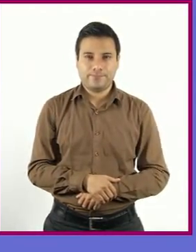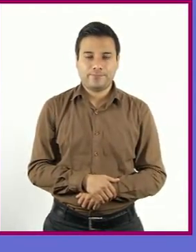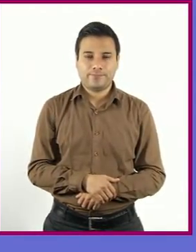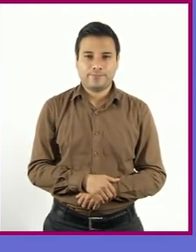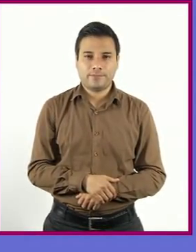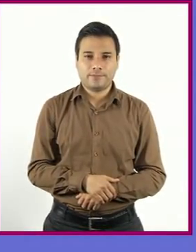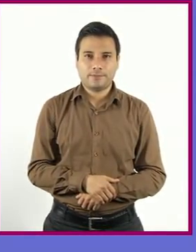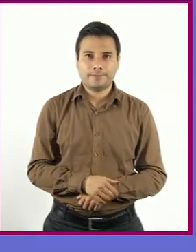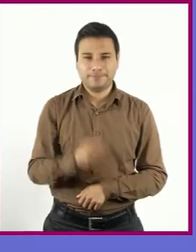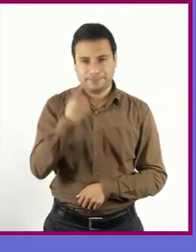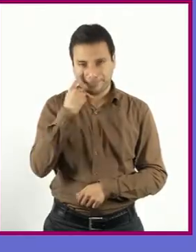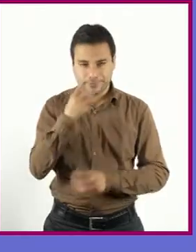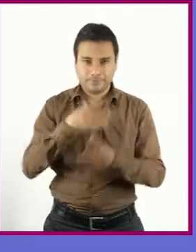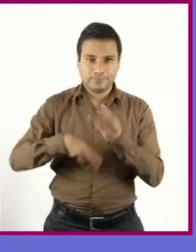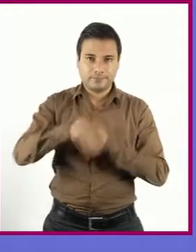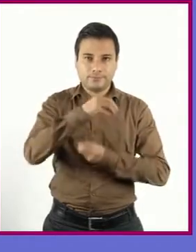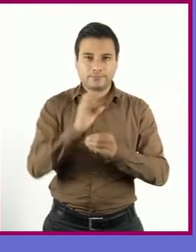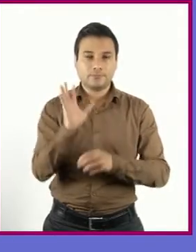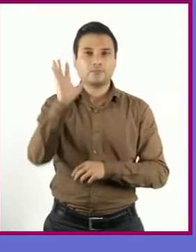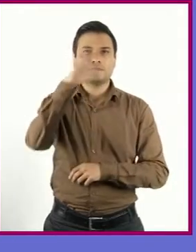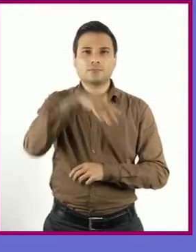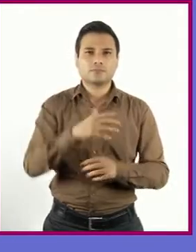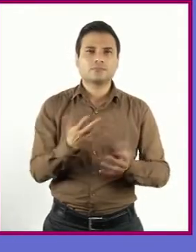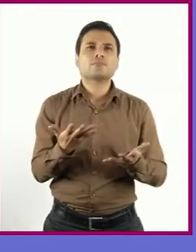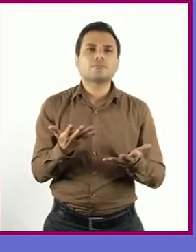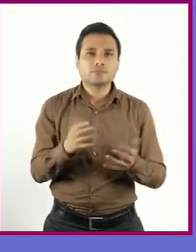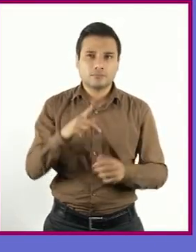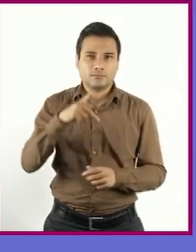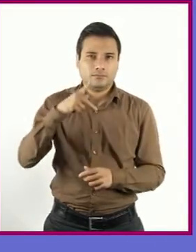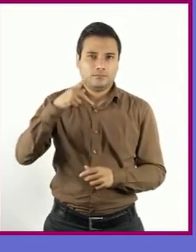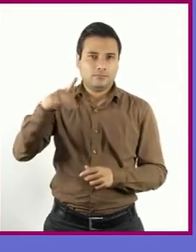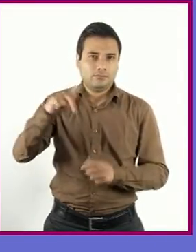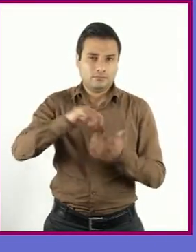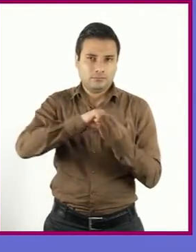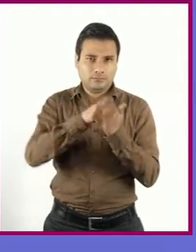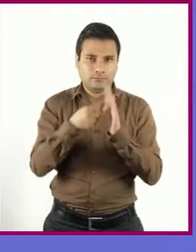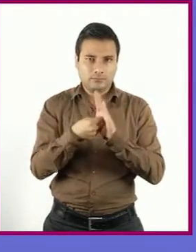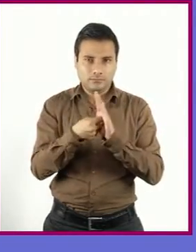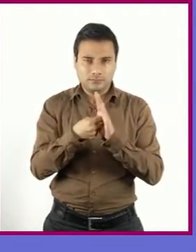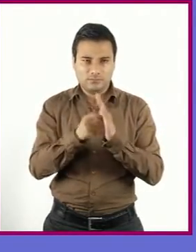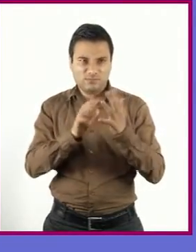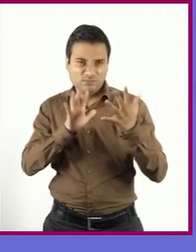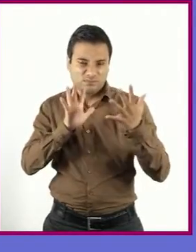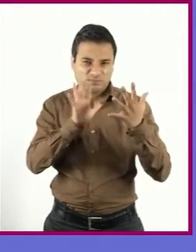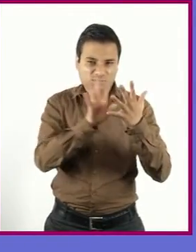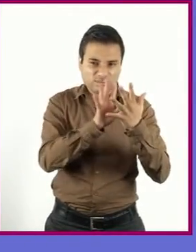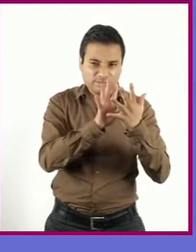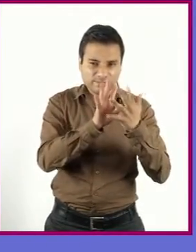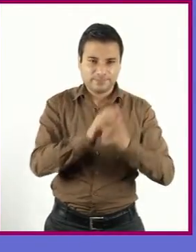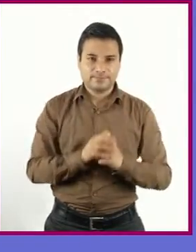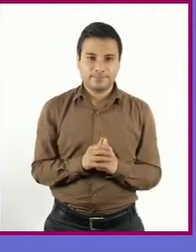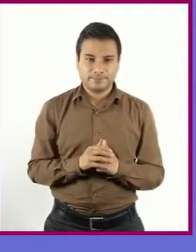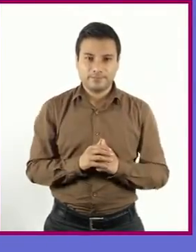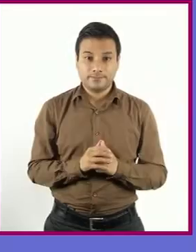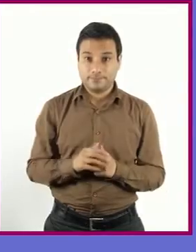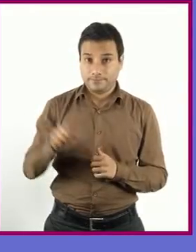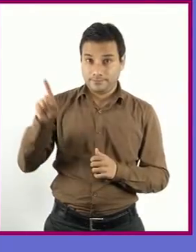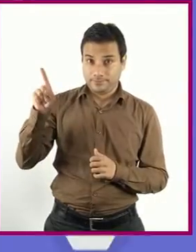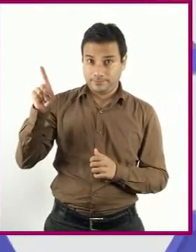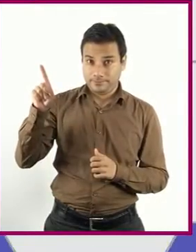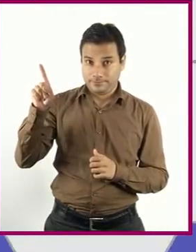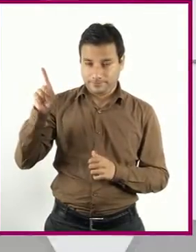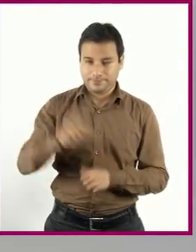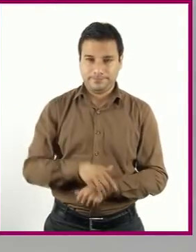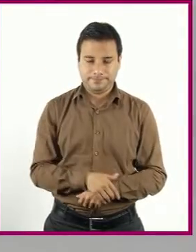en el baloncesto, se refiere a una técnica de ataque que consiste en rebotar el balón a lo largo de la cancha hasta